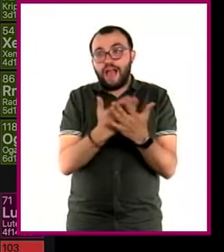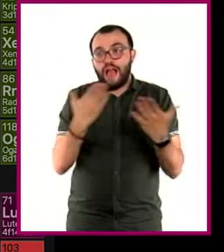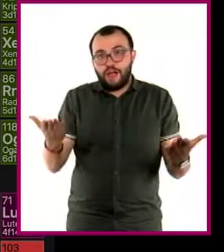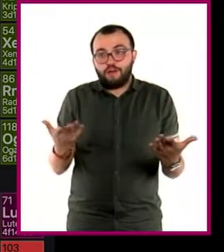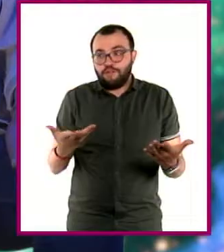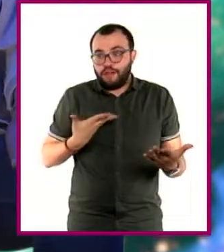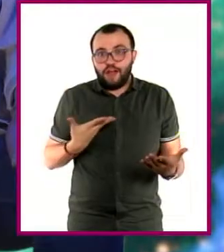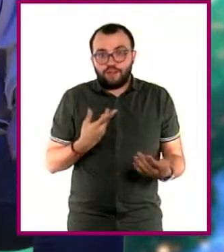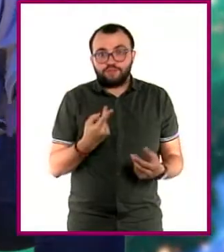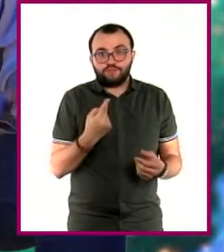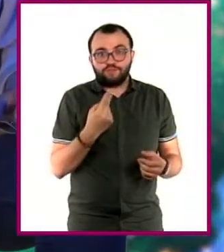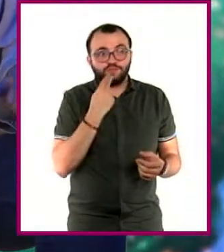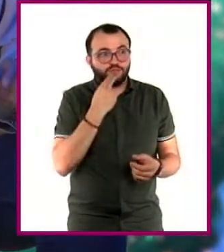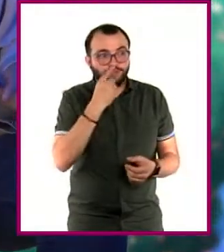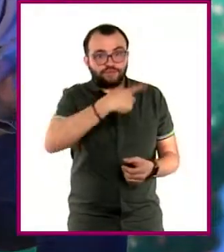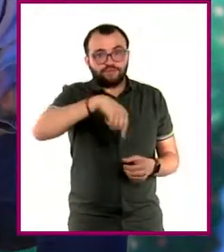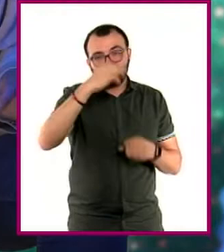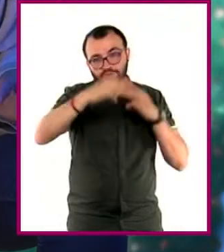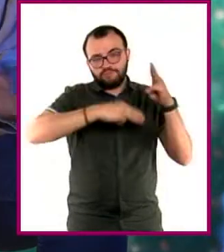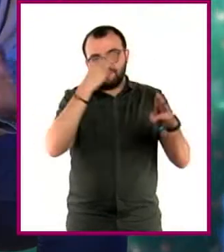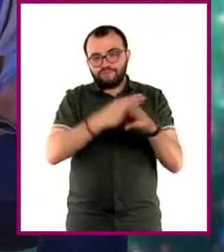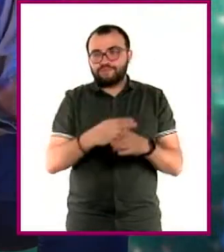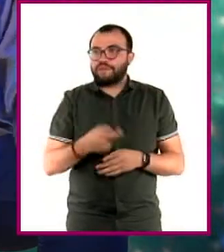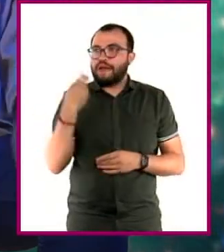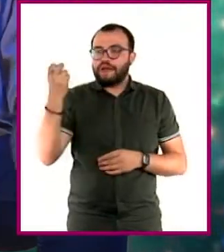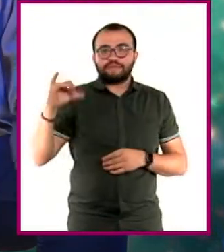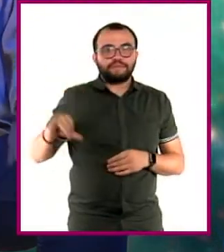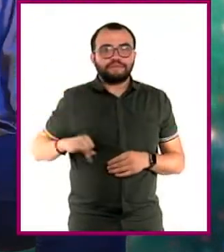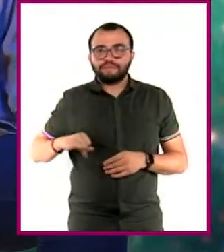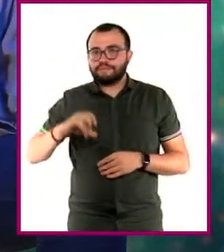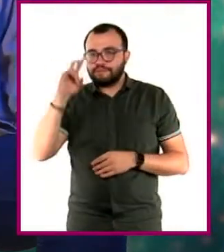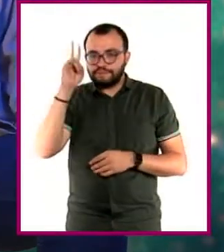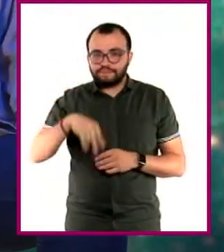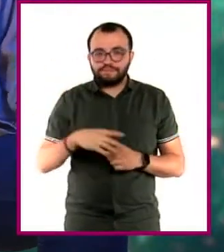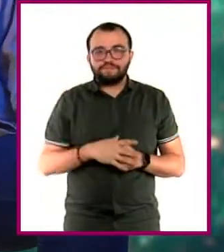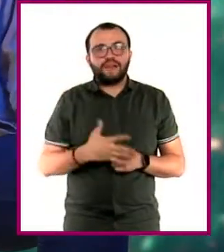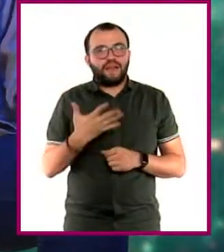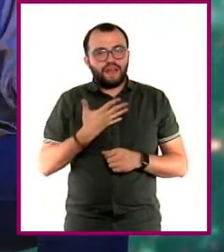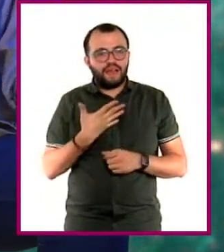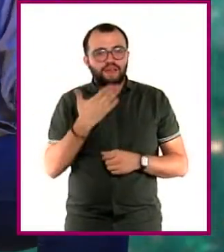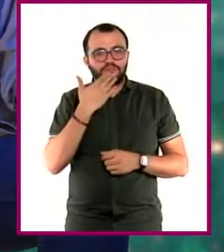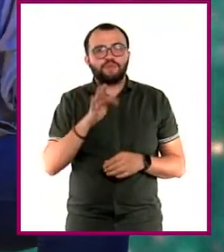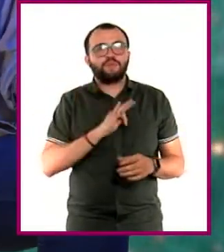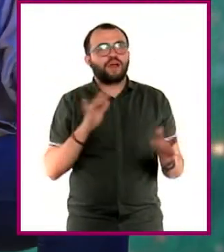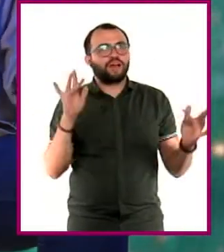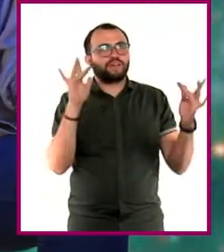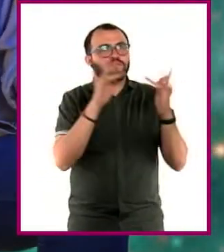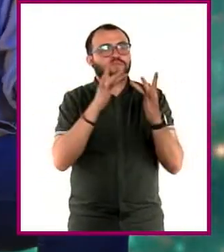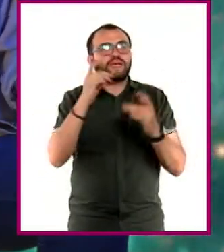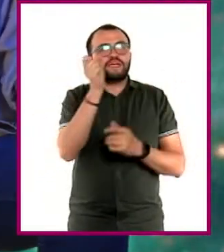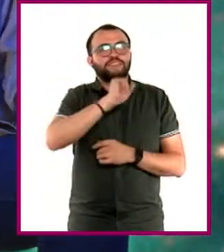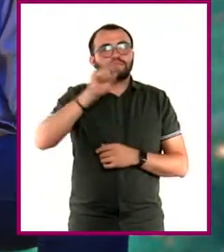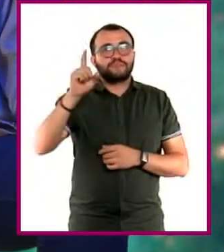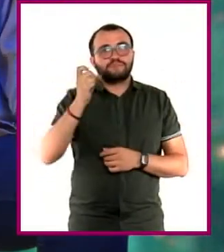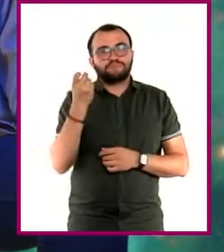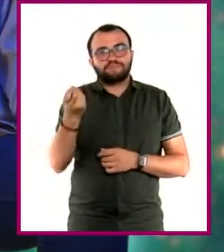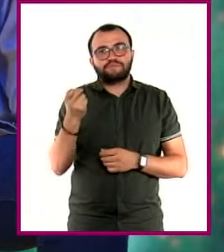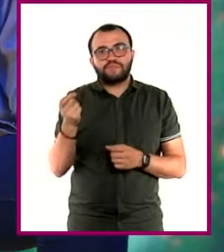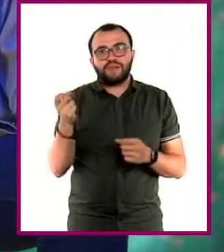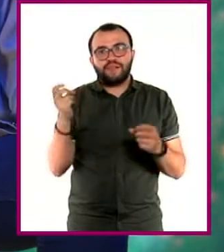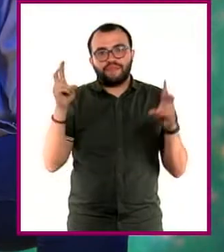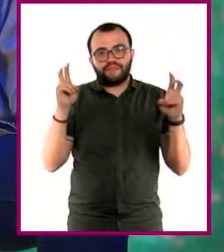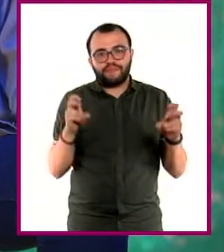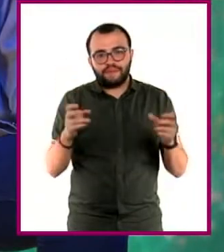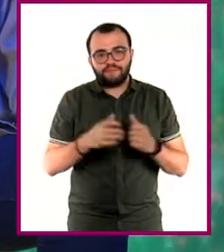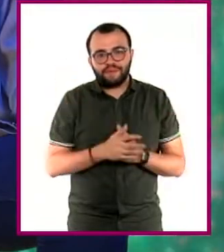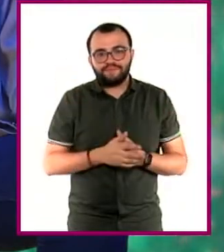el mundo. Esto se está poniendo interesante, Memo, y estaría bien contactar a algún experto sobre el tema, ¿no crees?